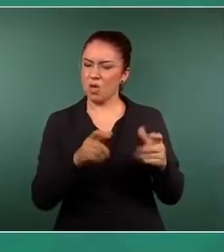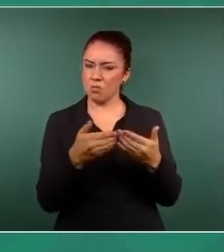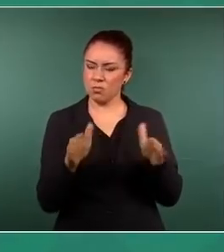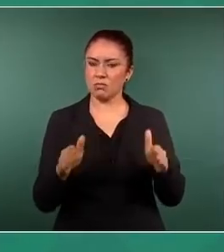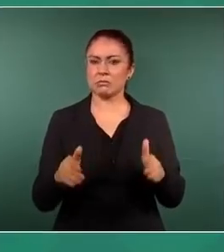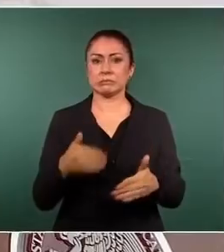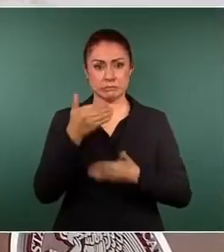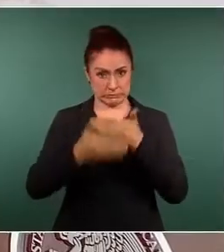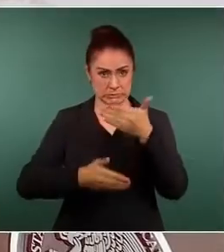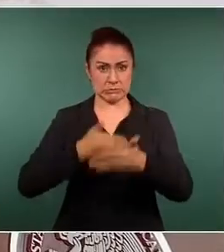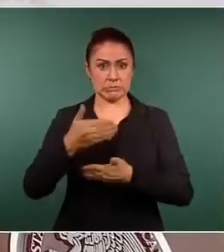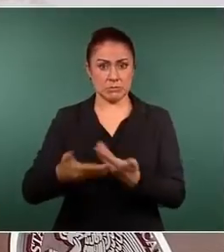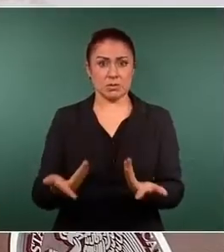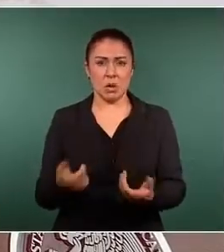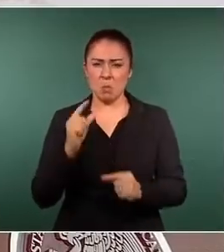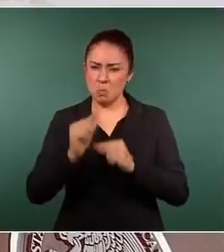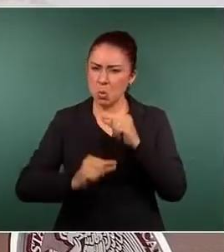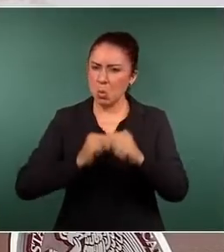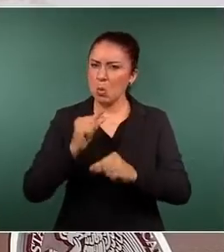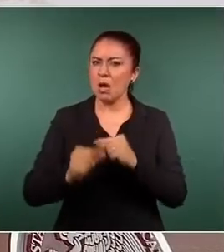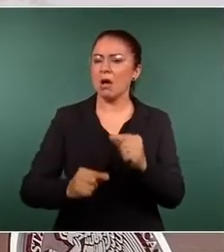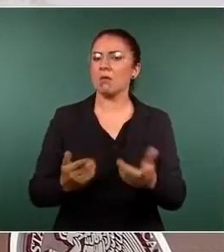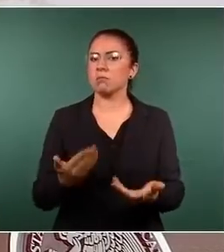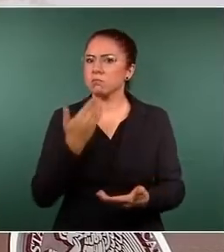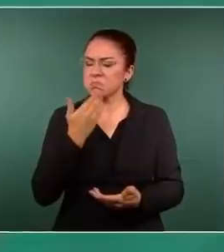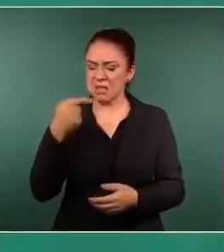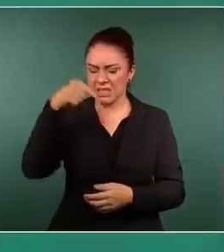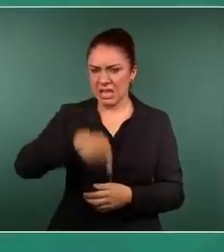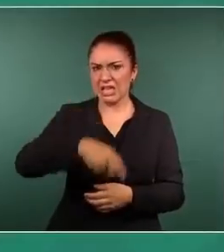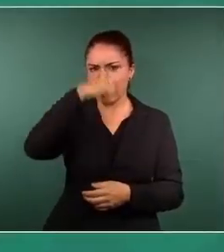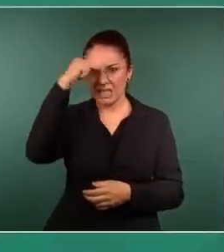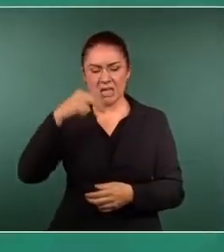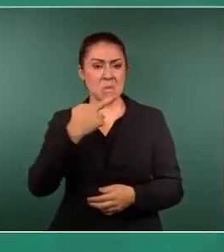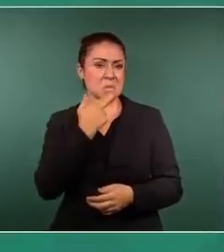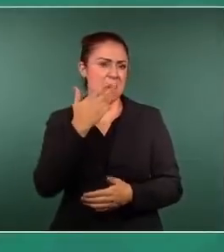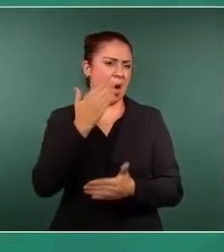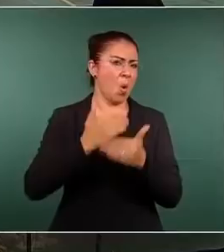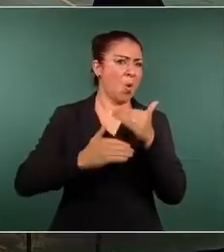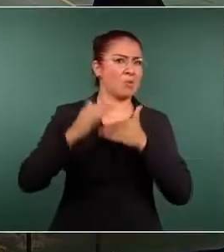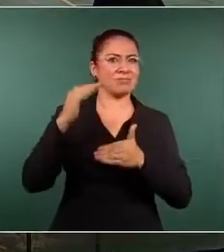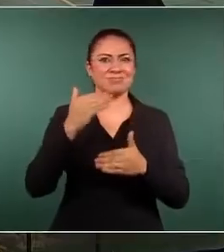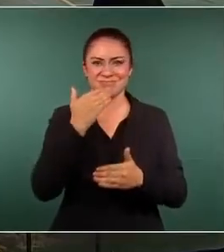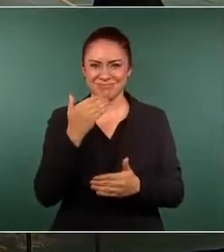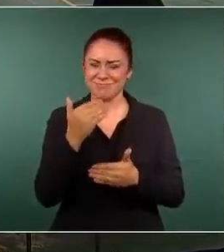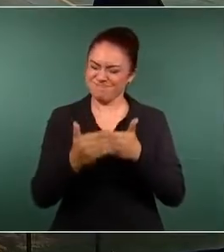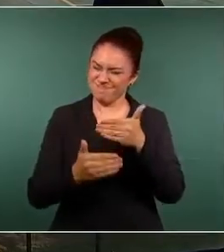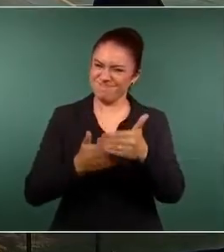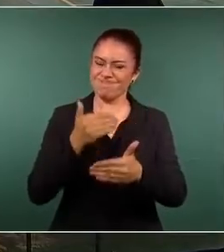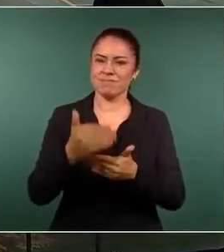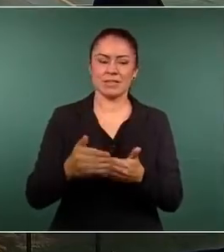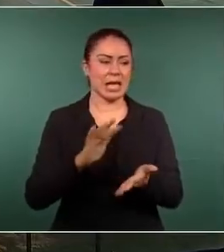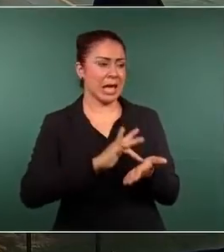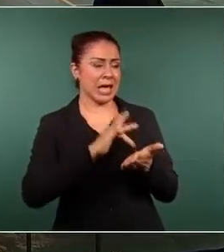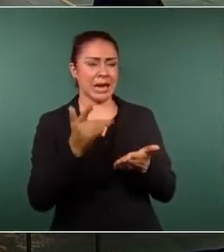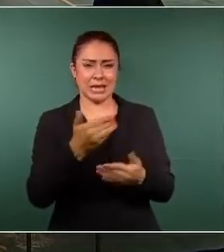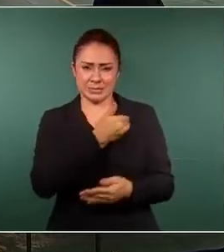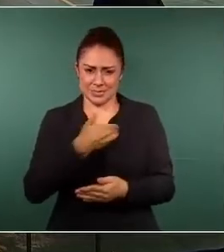haciendo alianza por el bien del pueblo de nayarit y de mexico muchas gracias señor presidente